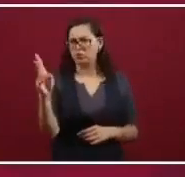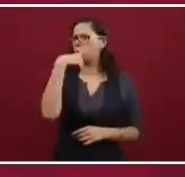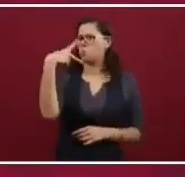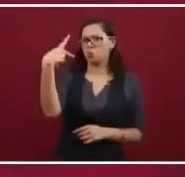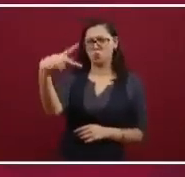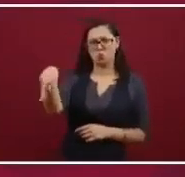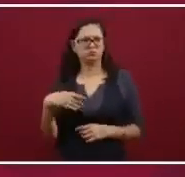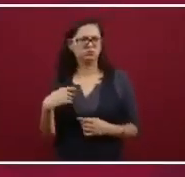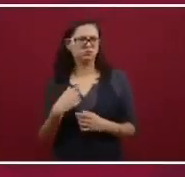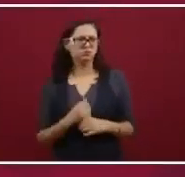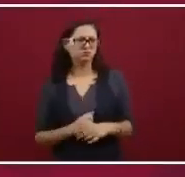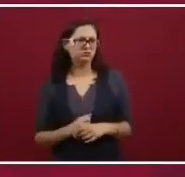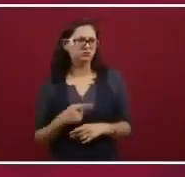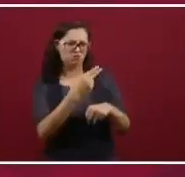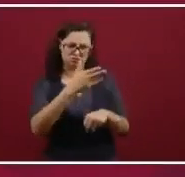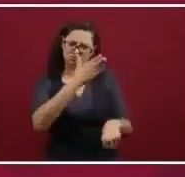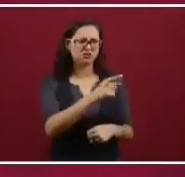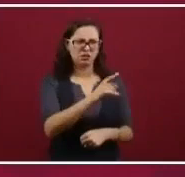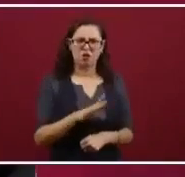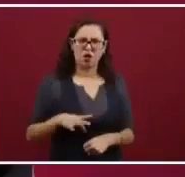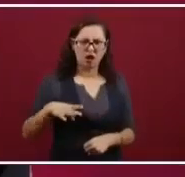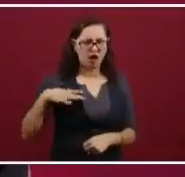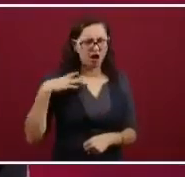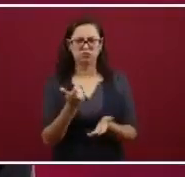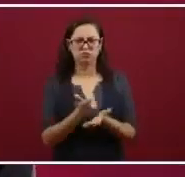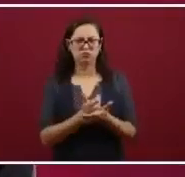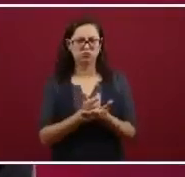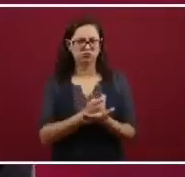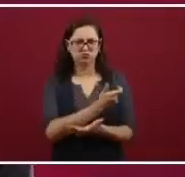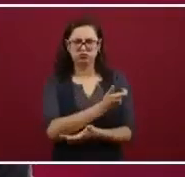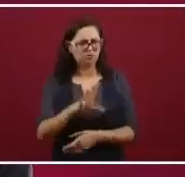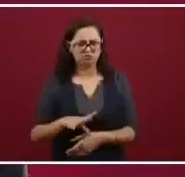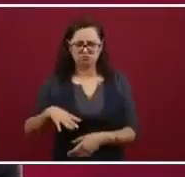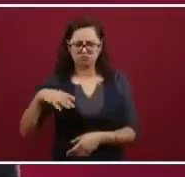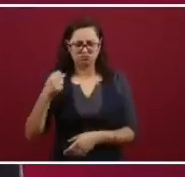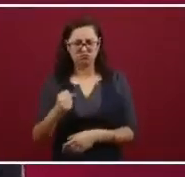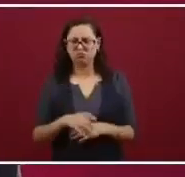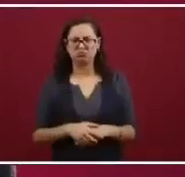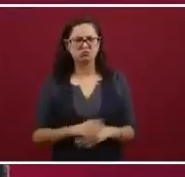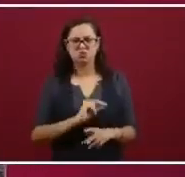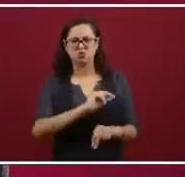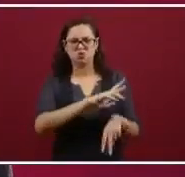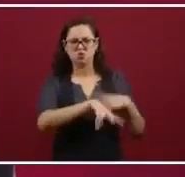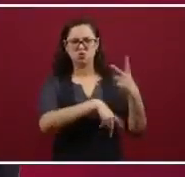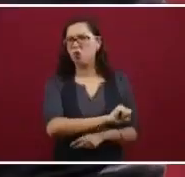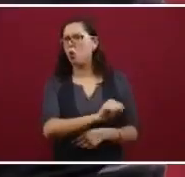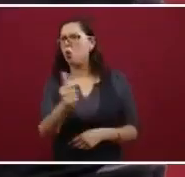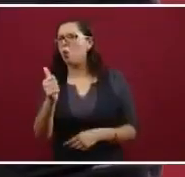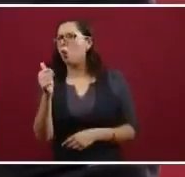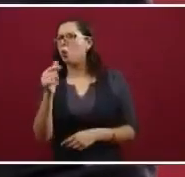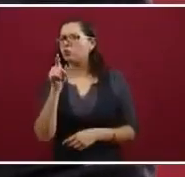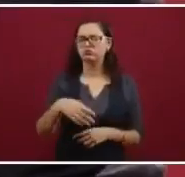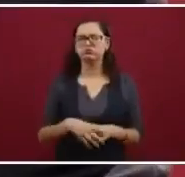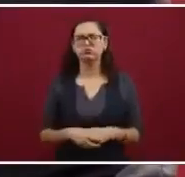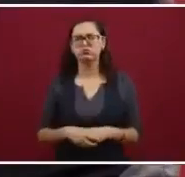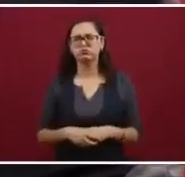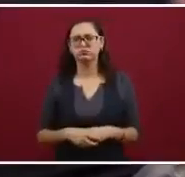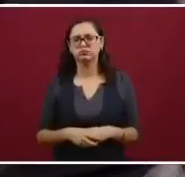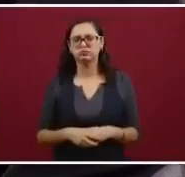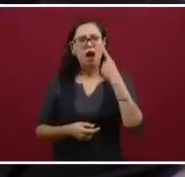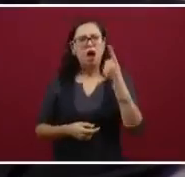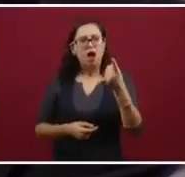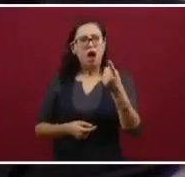pueden decidir, no voy a ir, pueden castigar a quienes dan precios elevados. Yo no voy a ir a esta gasolinería, voy a otra, porque